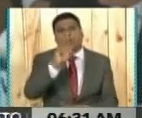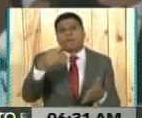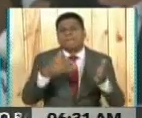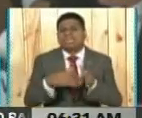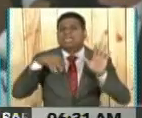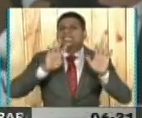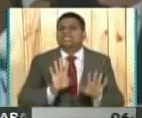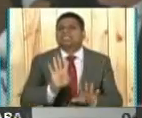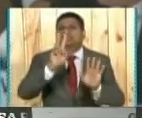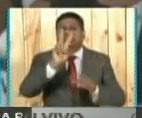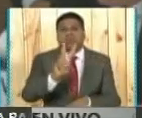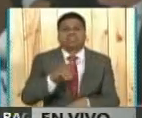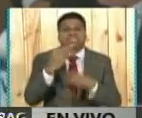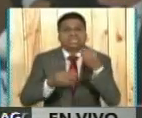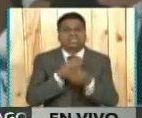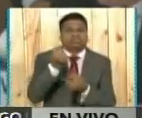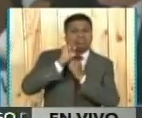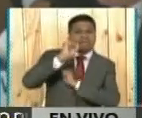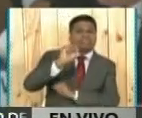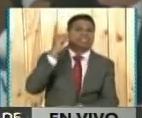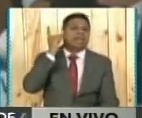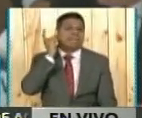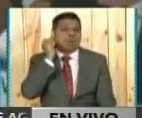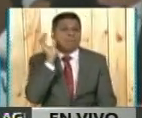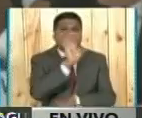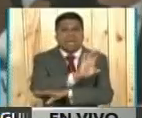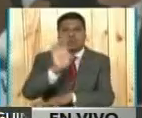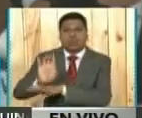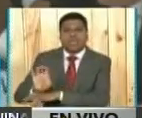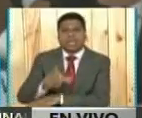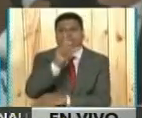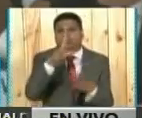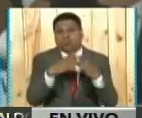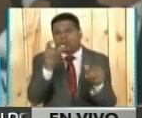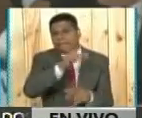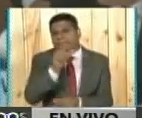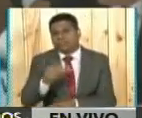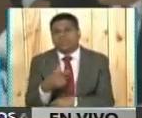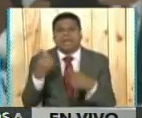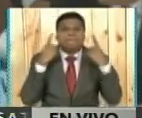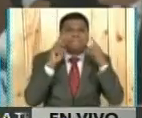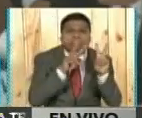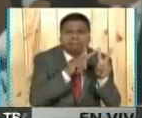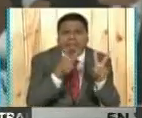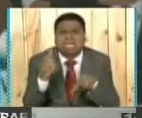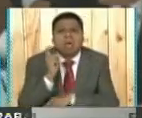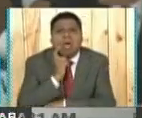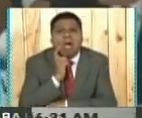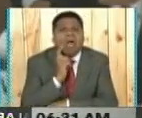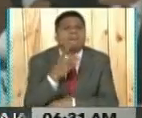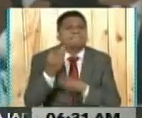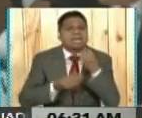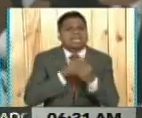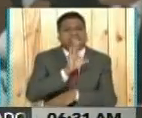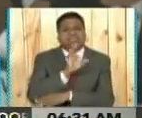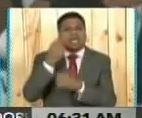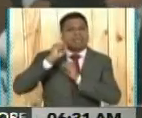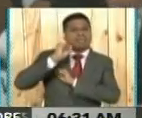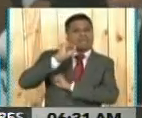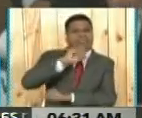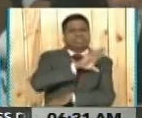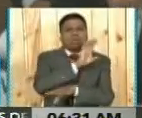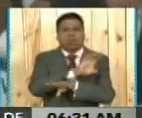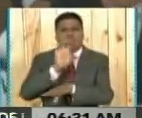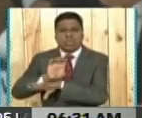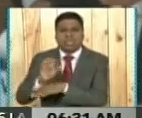de Defensa de la Mujer y la Coordinación Nacional para Proteger a las Víctimas y Testigos y demás sujetos procesales para garantizar la defensa y la protección